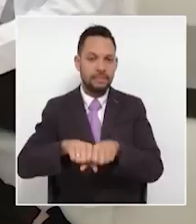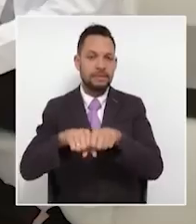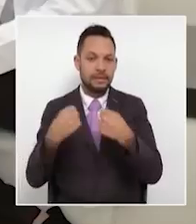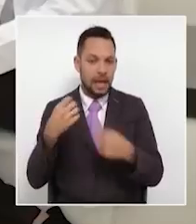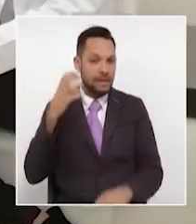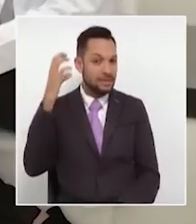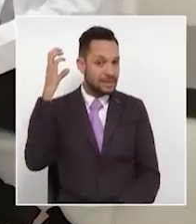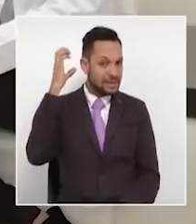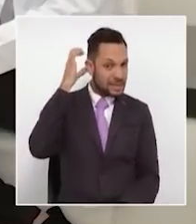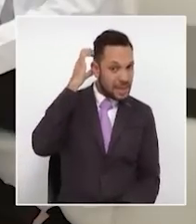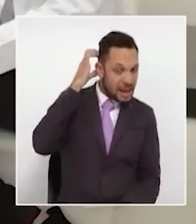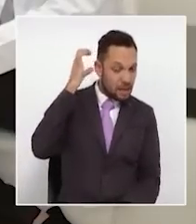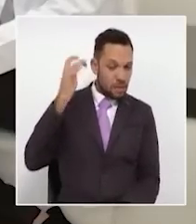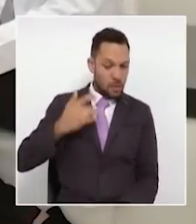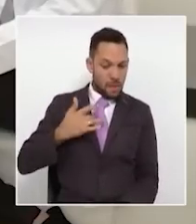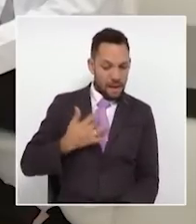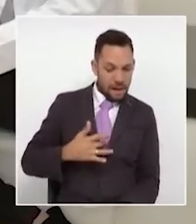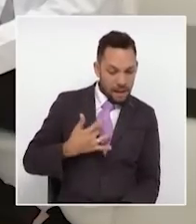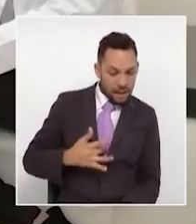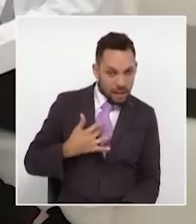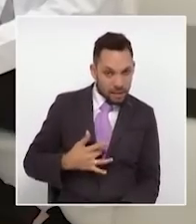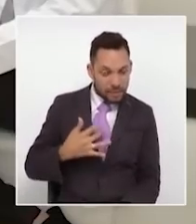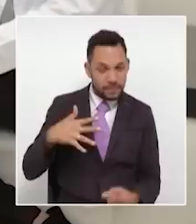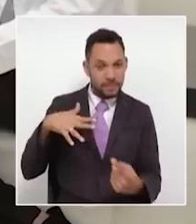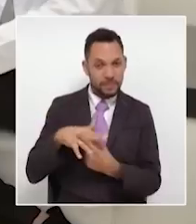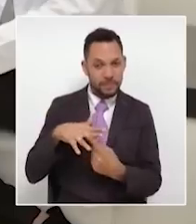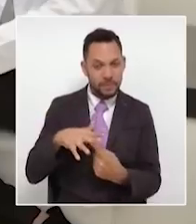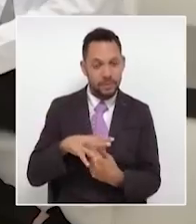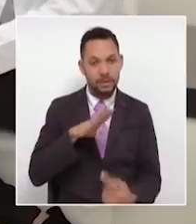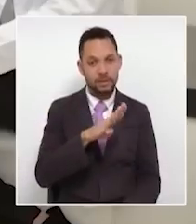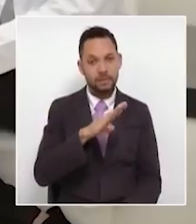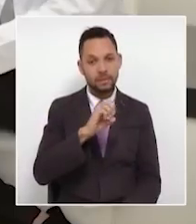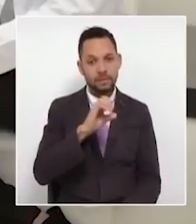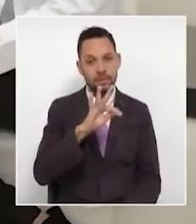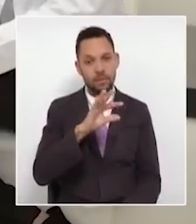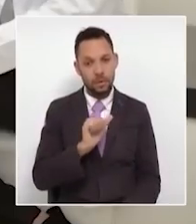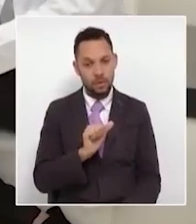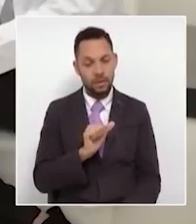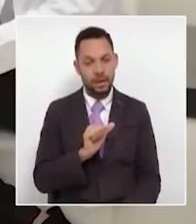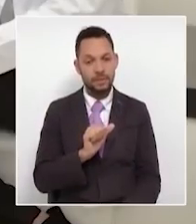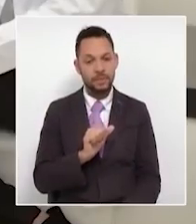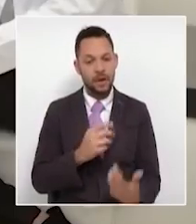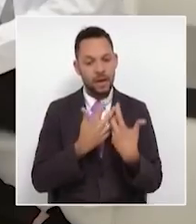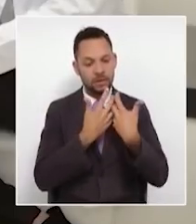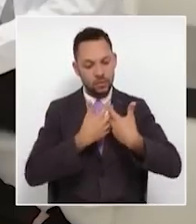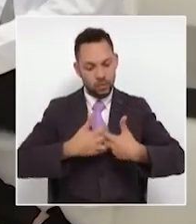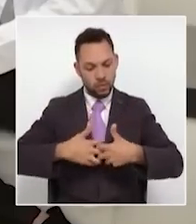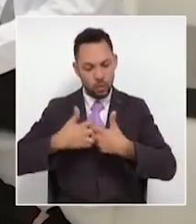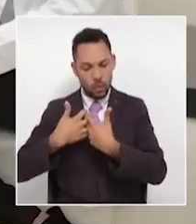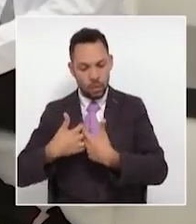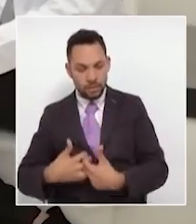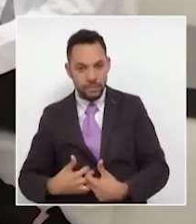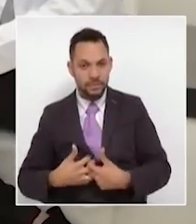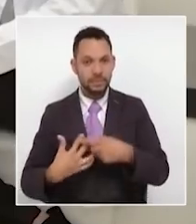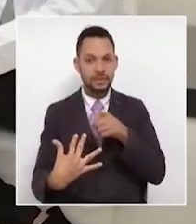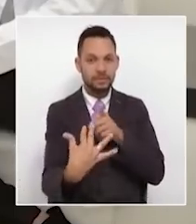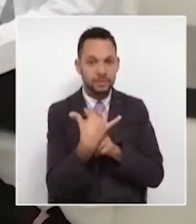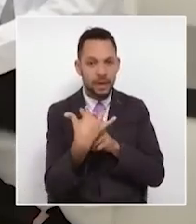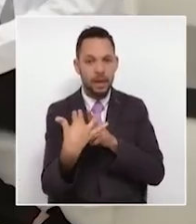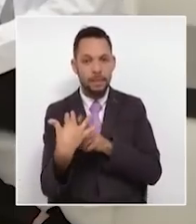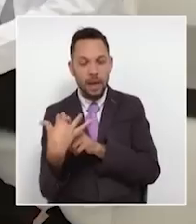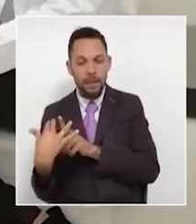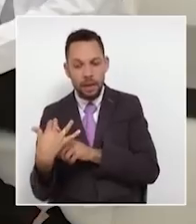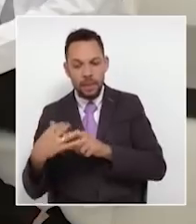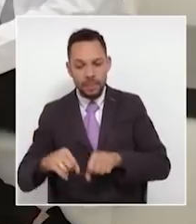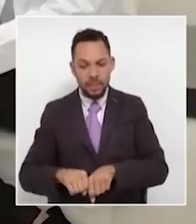gastrointestinal alterando la microbiota normal de nuestro organismo el gluten causa micro perforaciones en el intestino